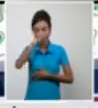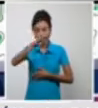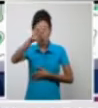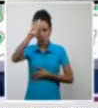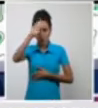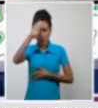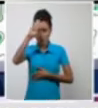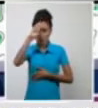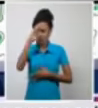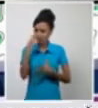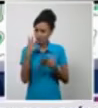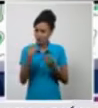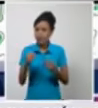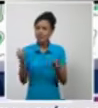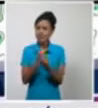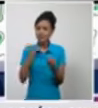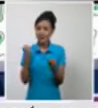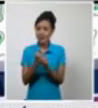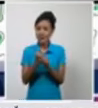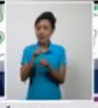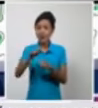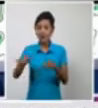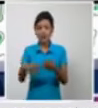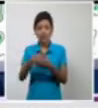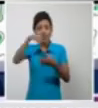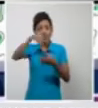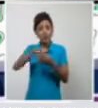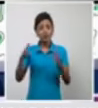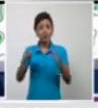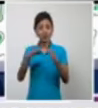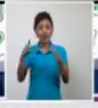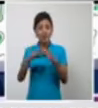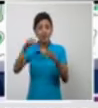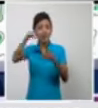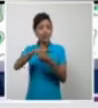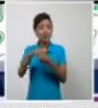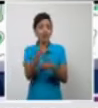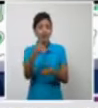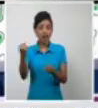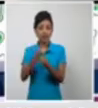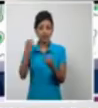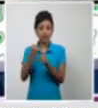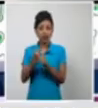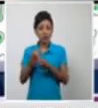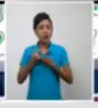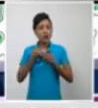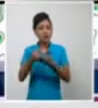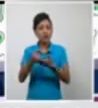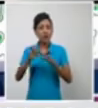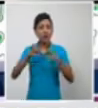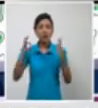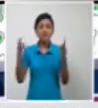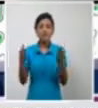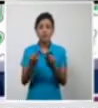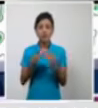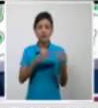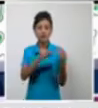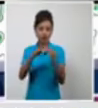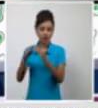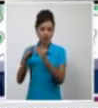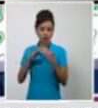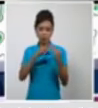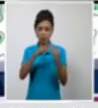multiplica por estos días en cada hogar o cada centro de trabajo a favor del bienestar de la familia y de la comunidad toda para